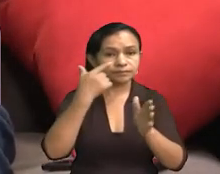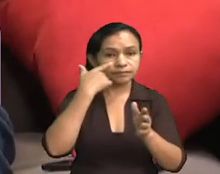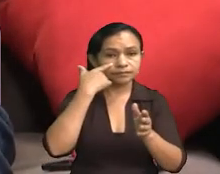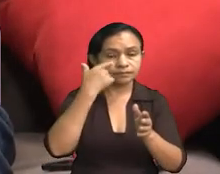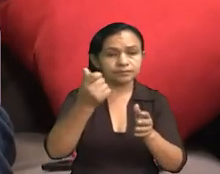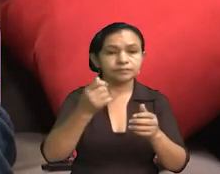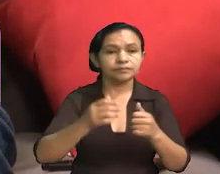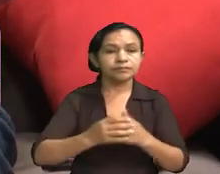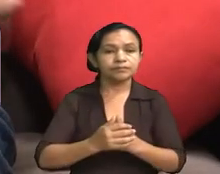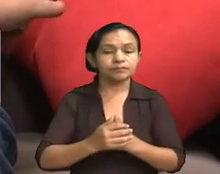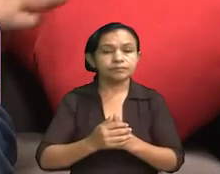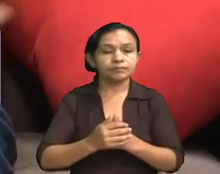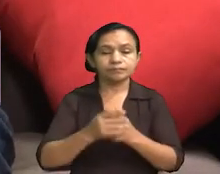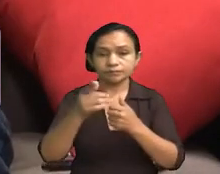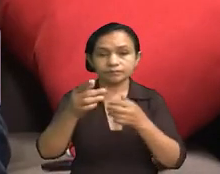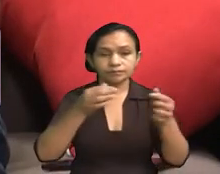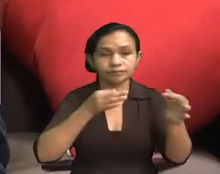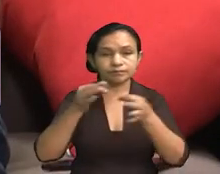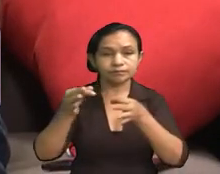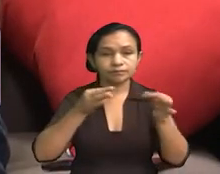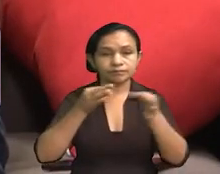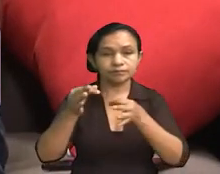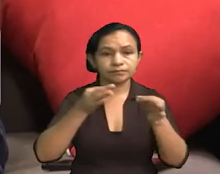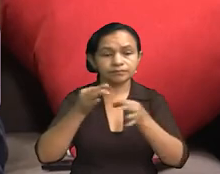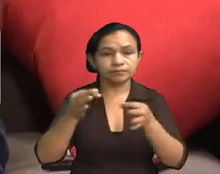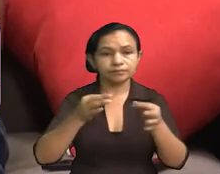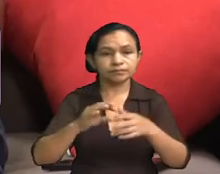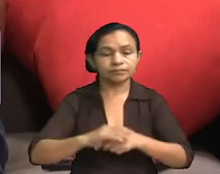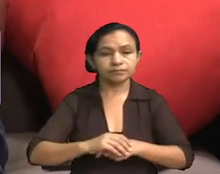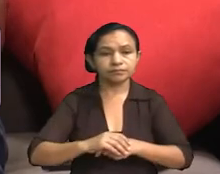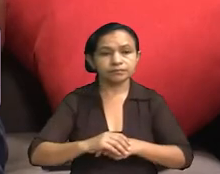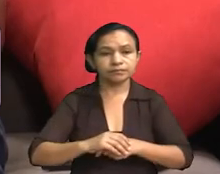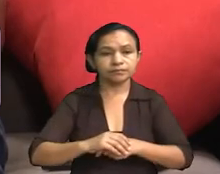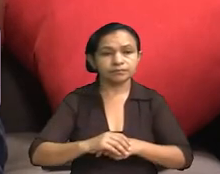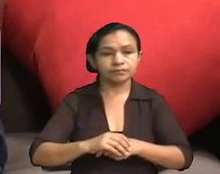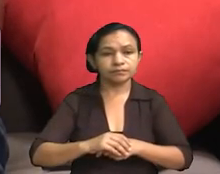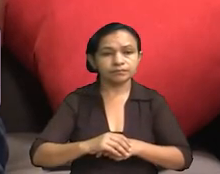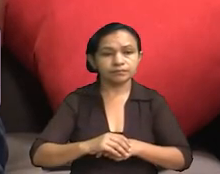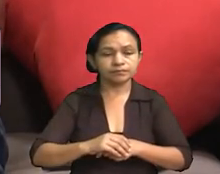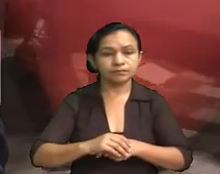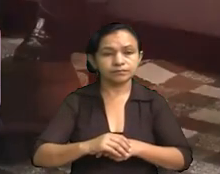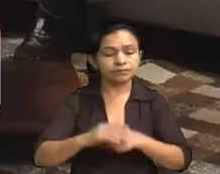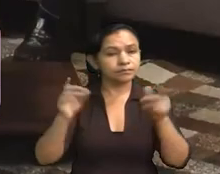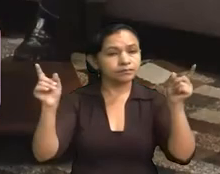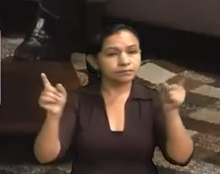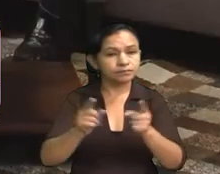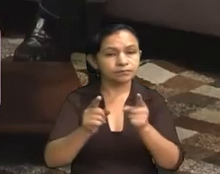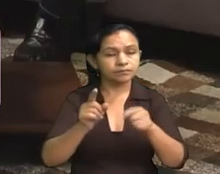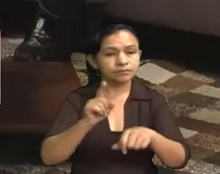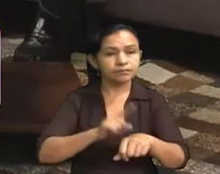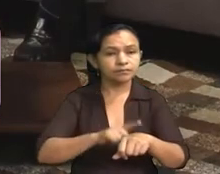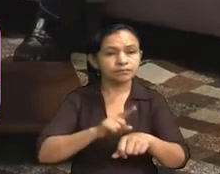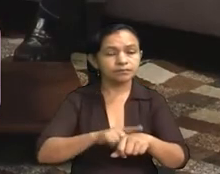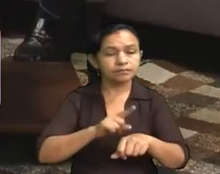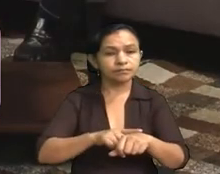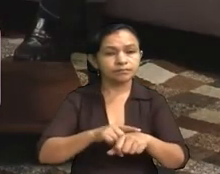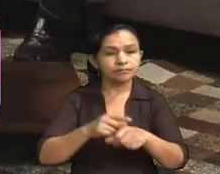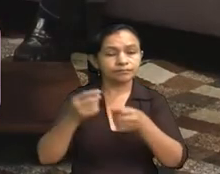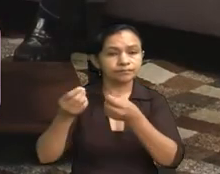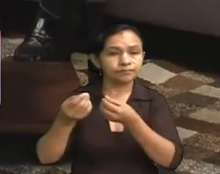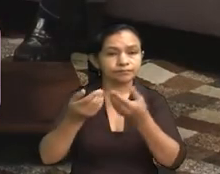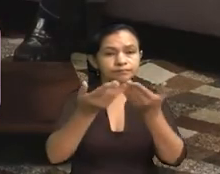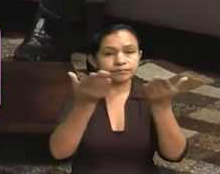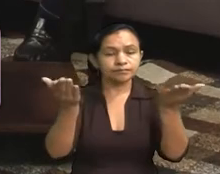que ha tenido. Y usted lo menciona muy bien. Diputado, en un minuto, ya a modo de conclusión, sí. Usted sabe el tiempo en televisión nos